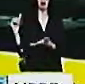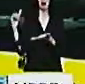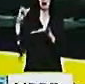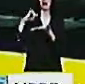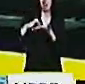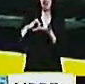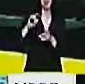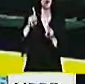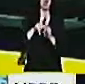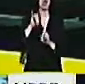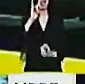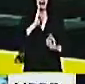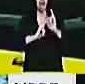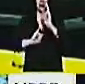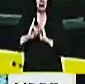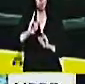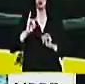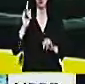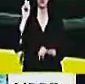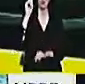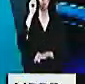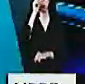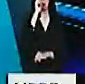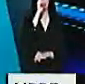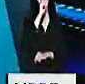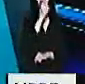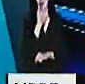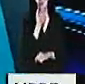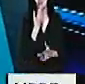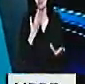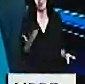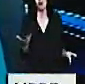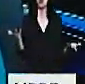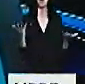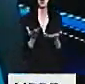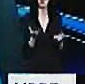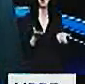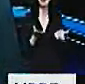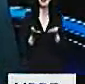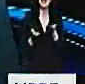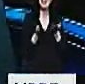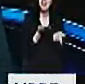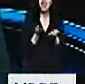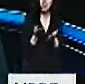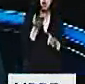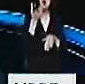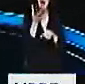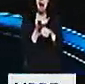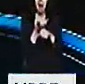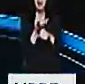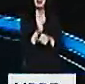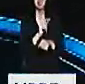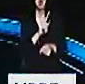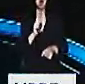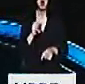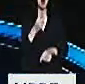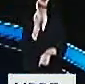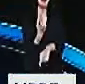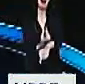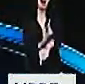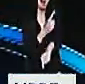conectividad de internet es muy compleja también, que es otro tema que tiene que ver con cómo los servicios están presentes de una u otra manera en cada una de